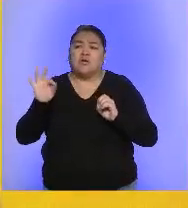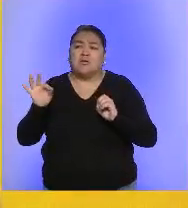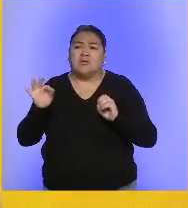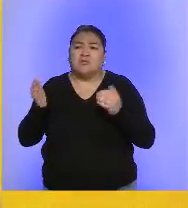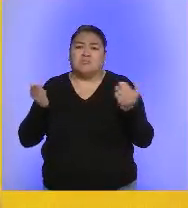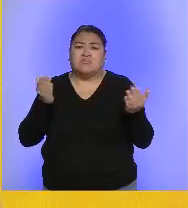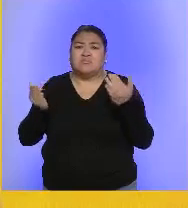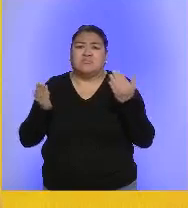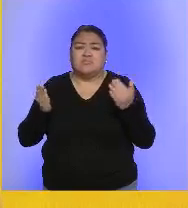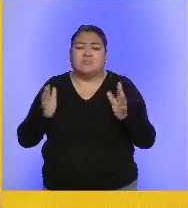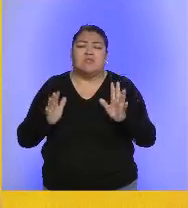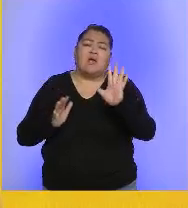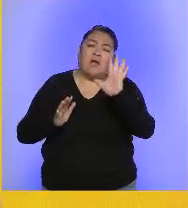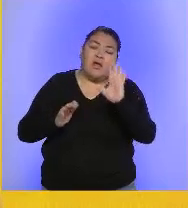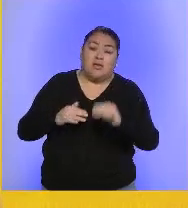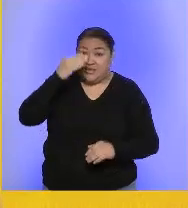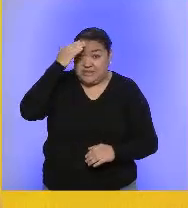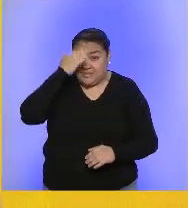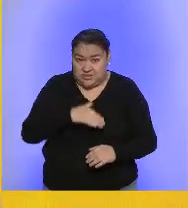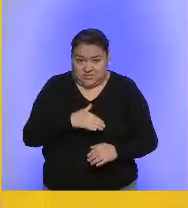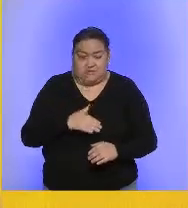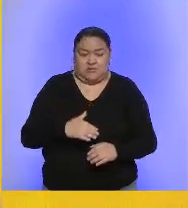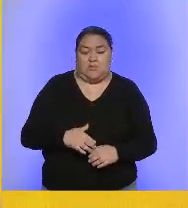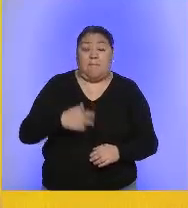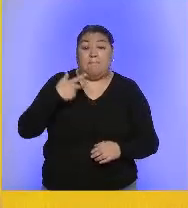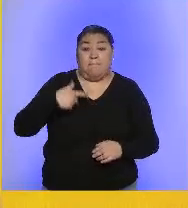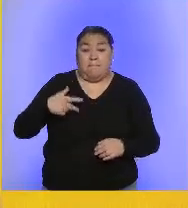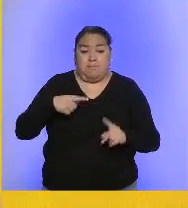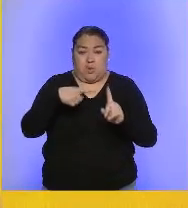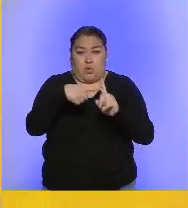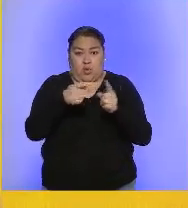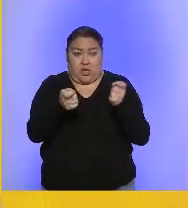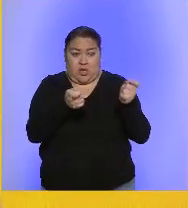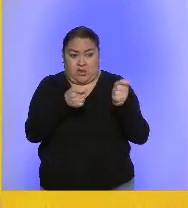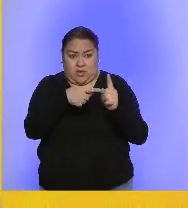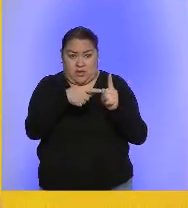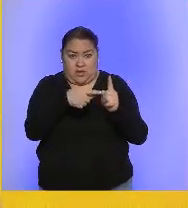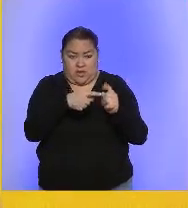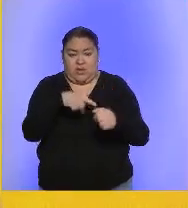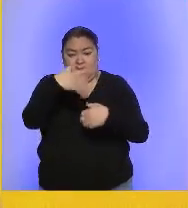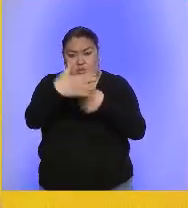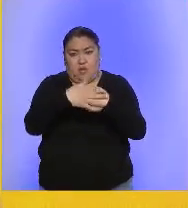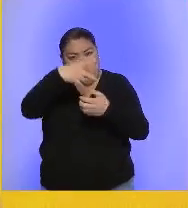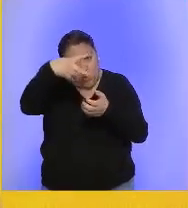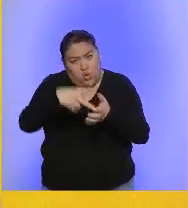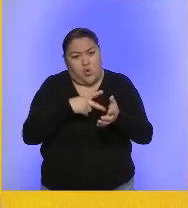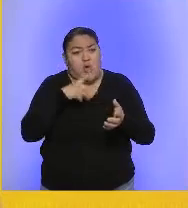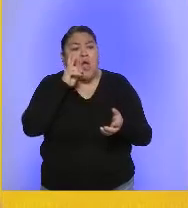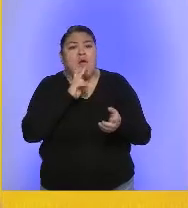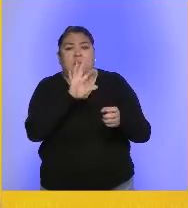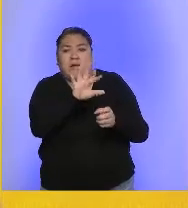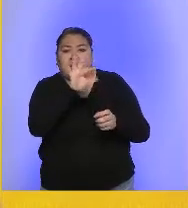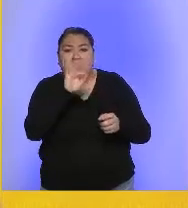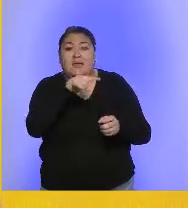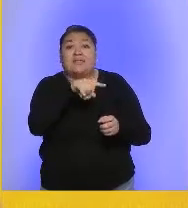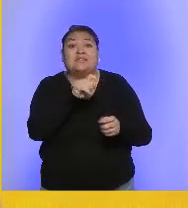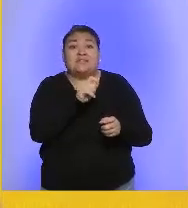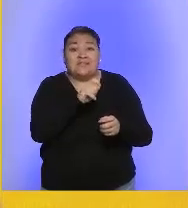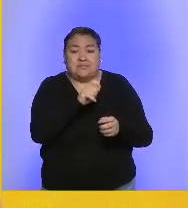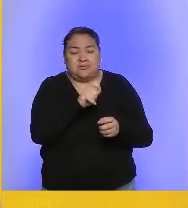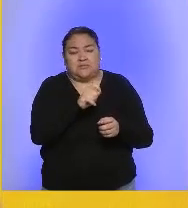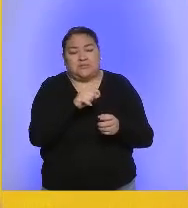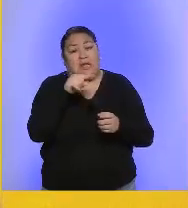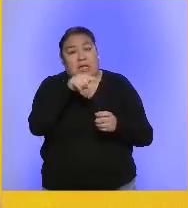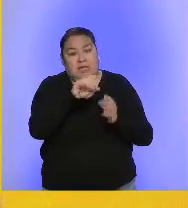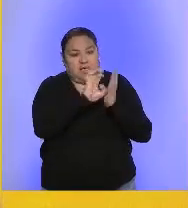por sí mismo, la paridad sí es un principio, y es un principio constitucional, por lo cual debe de